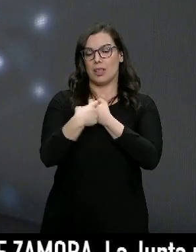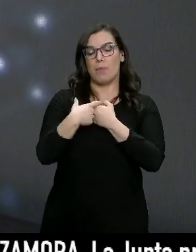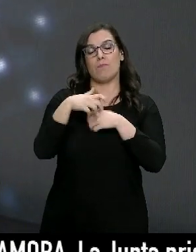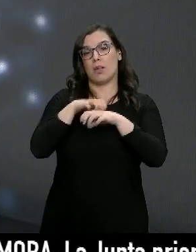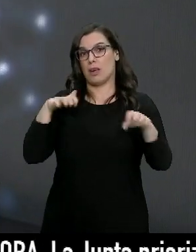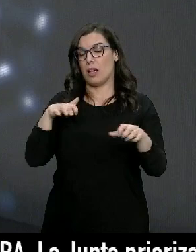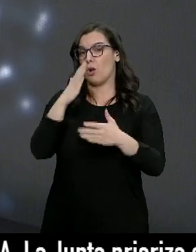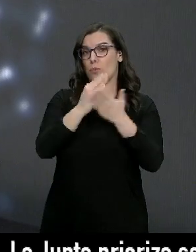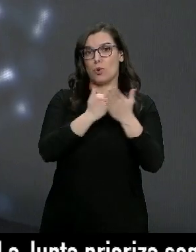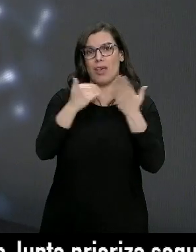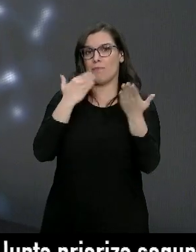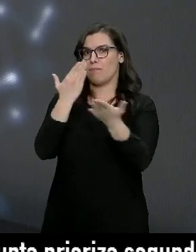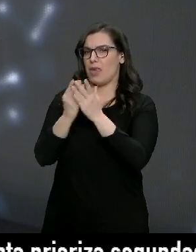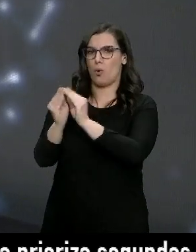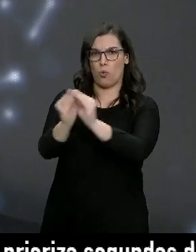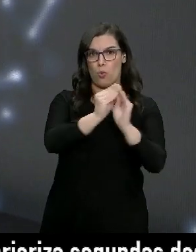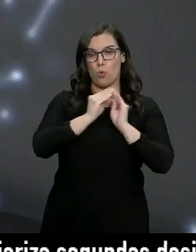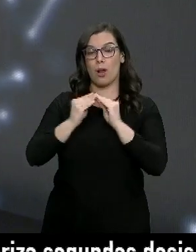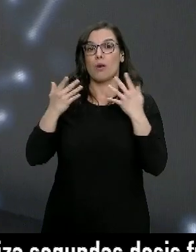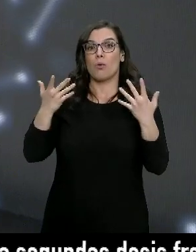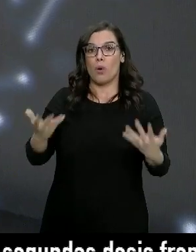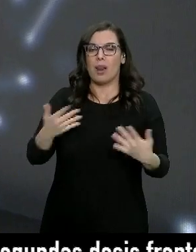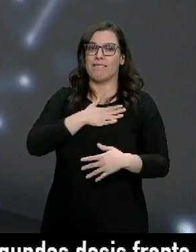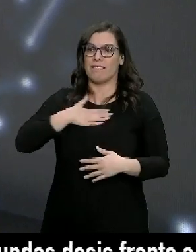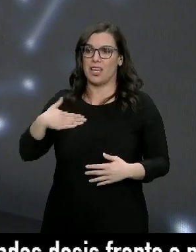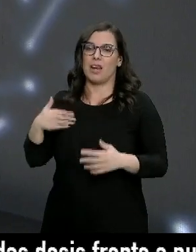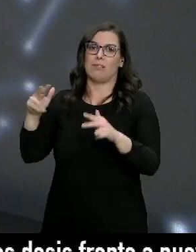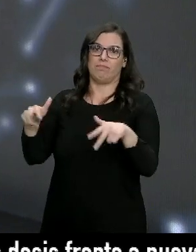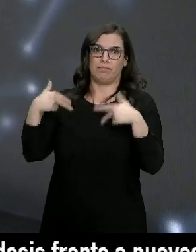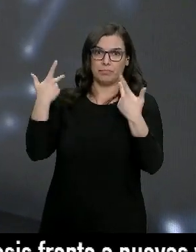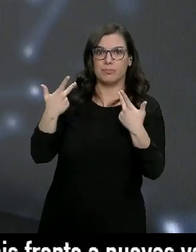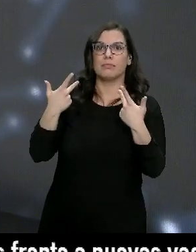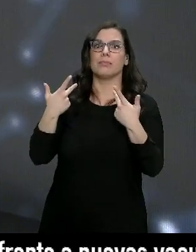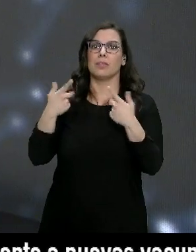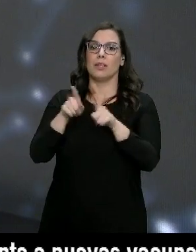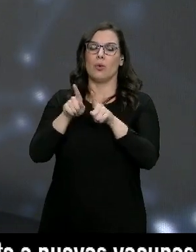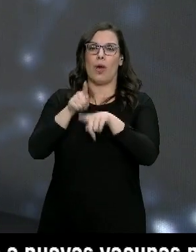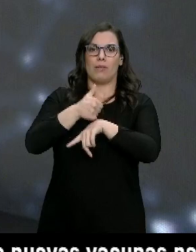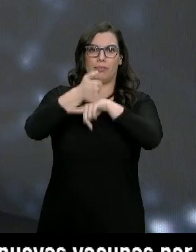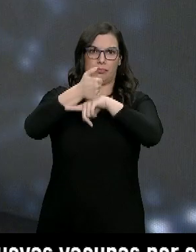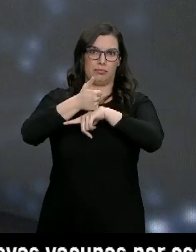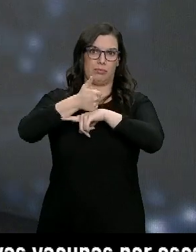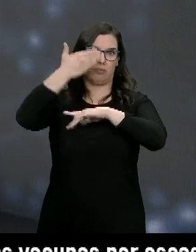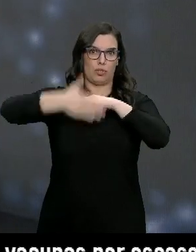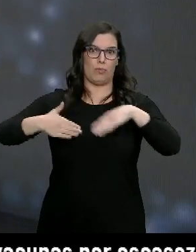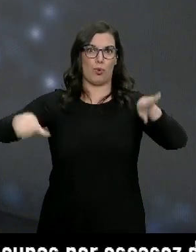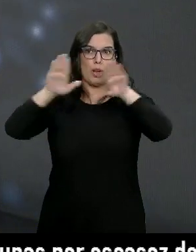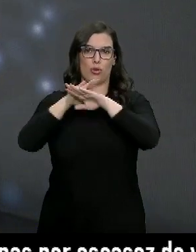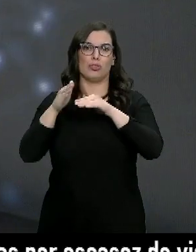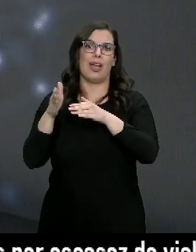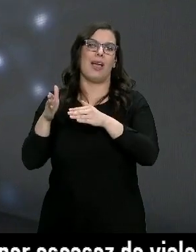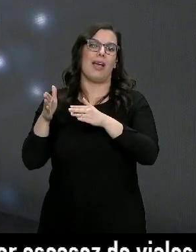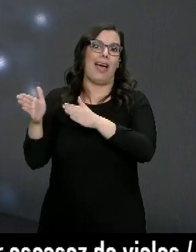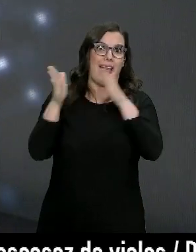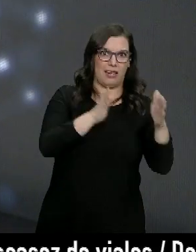las comunidades con una petición al Gobierno, que habilite el mecanismo que permita el adelanto del toque de queda, pero el Ejecutivo sigue